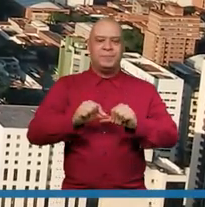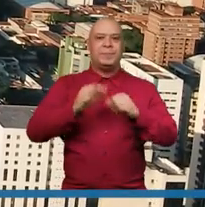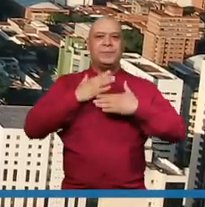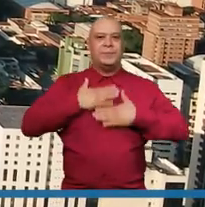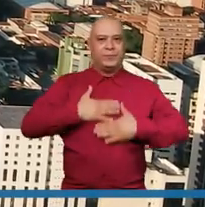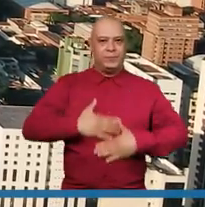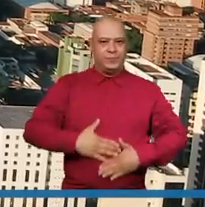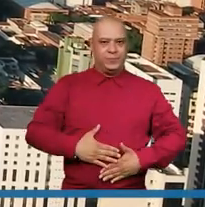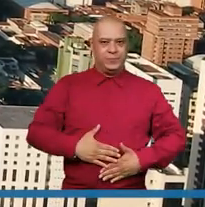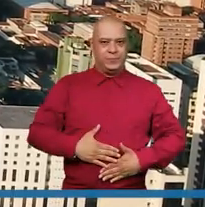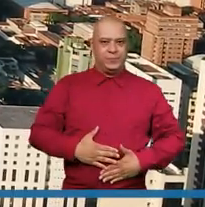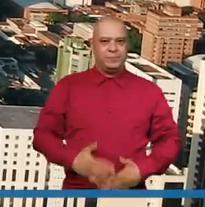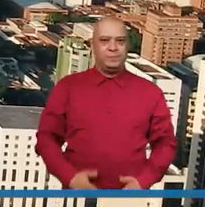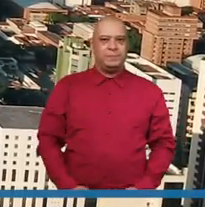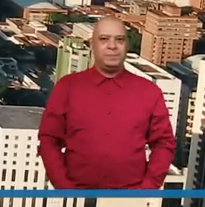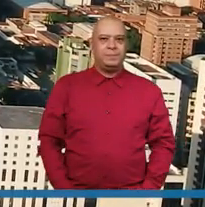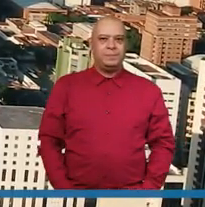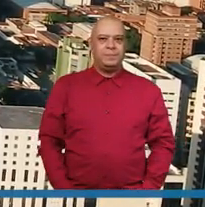Futuro sostenible.